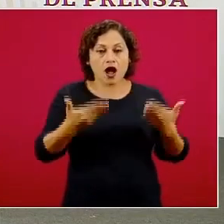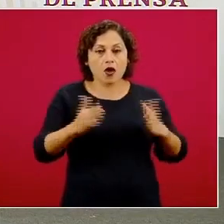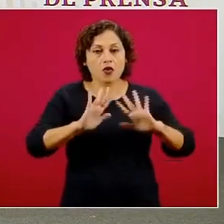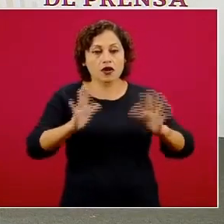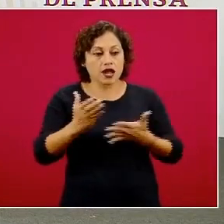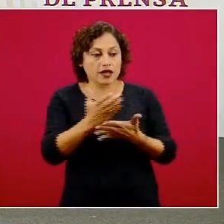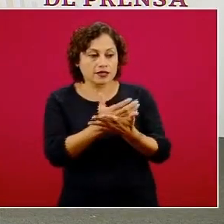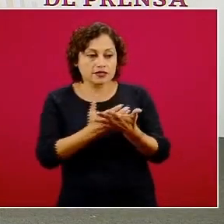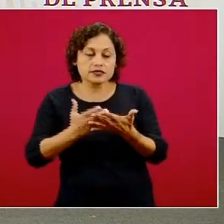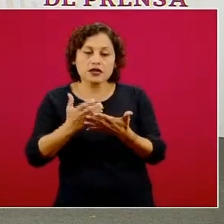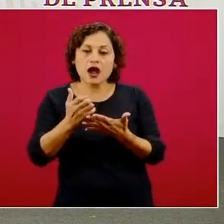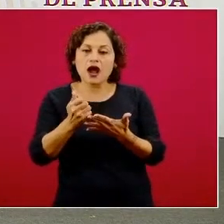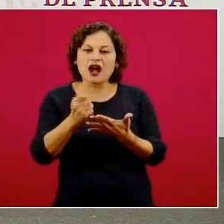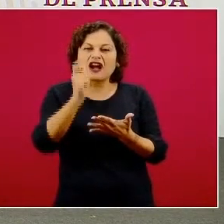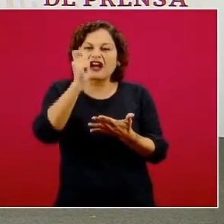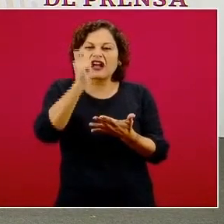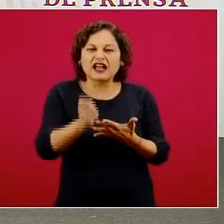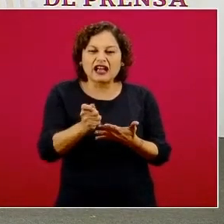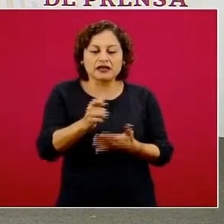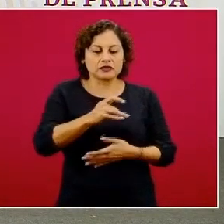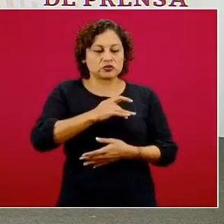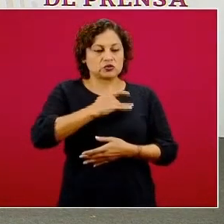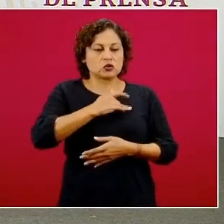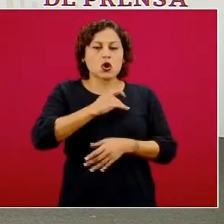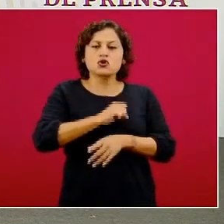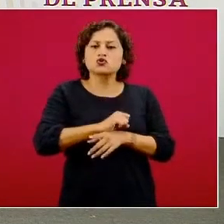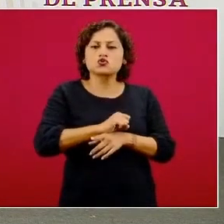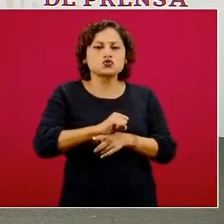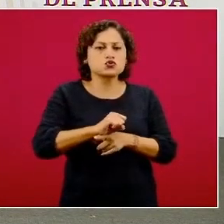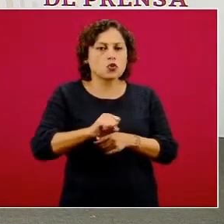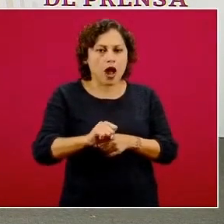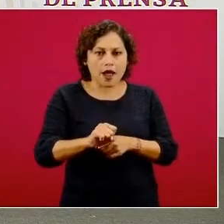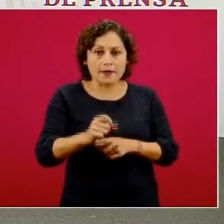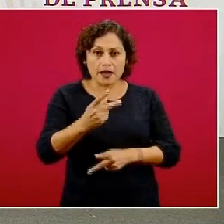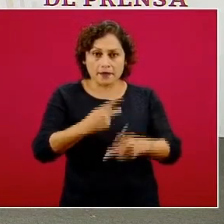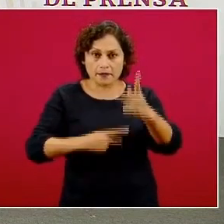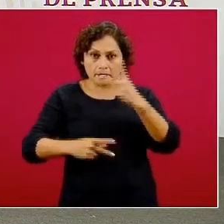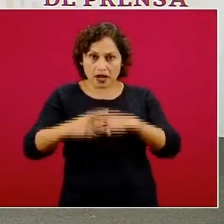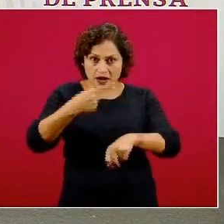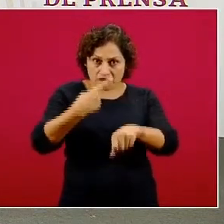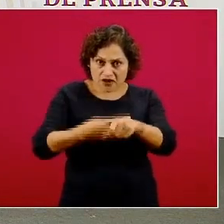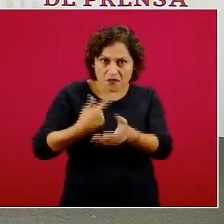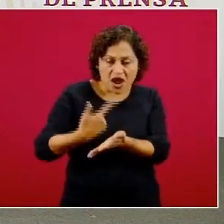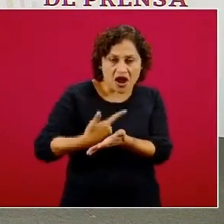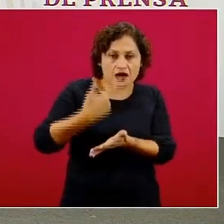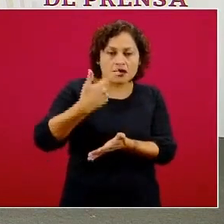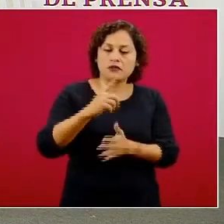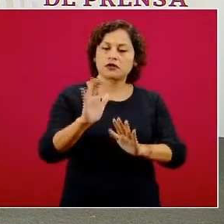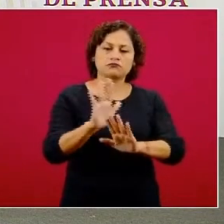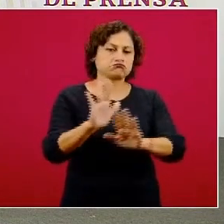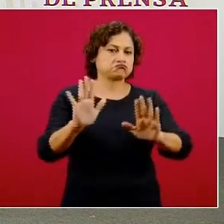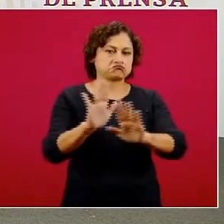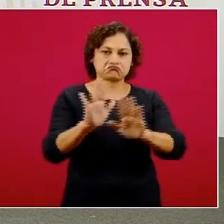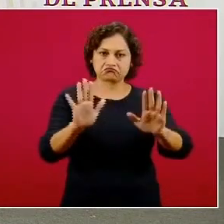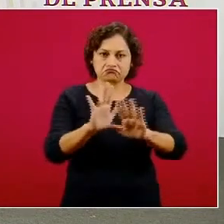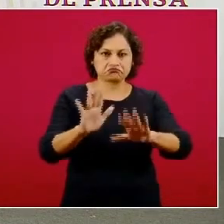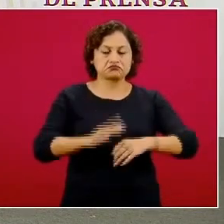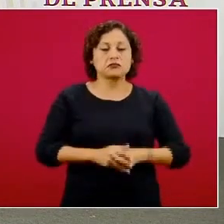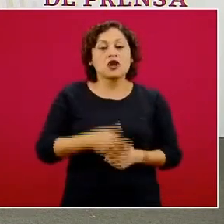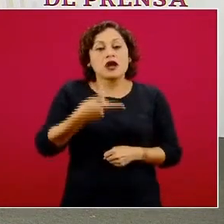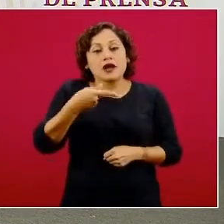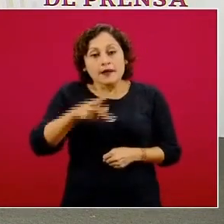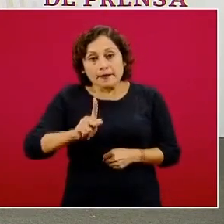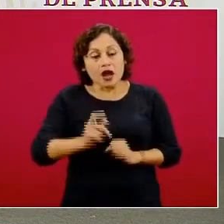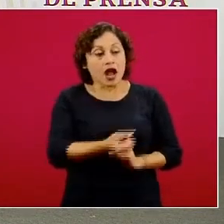cuadro leve o cuadro moderado y no van a tener ninguna secuela, y probablemente las personas que hayan tenido un cuadro